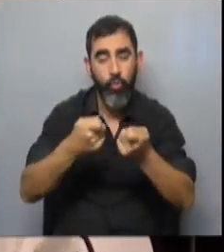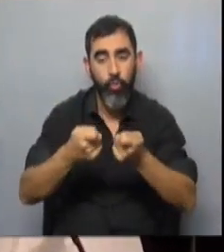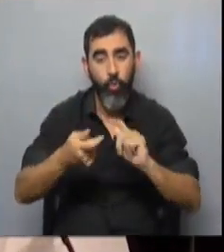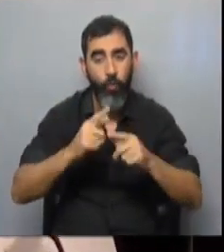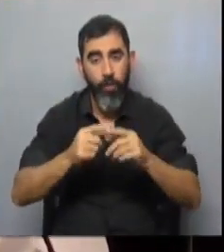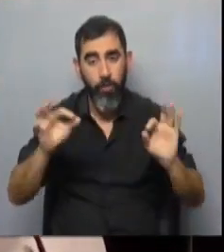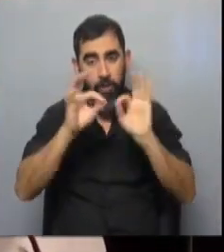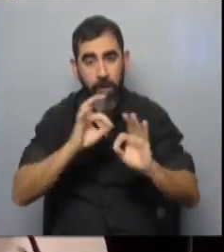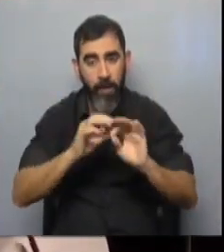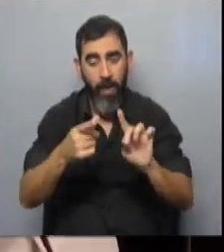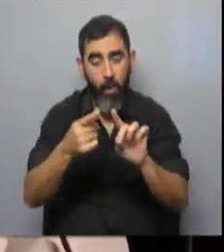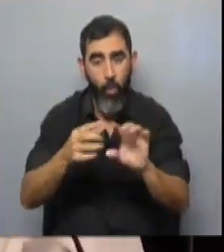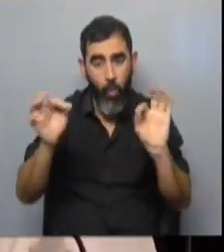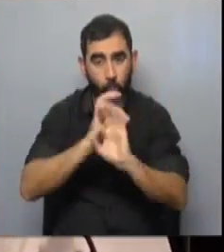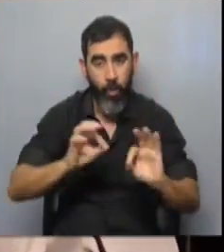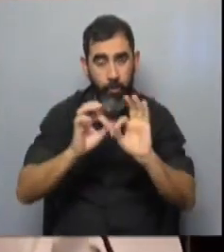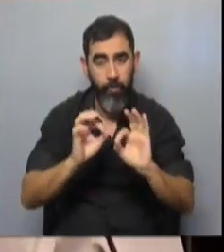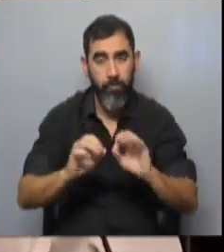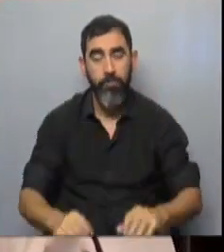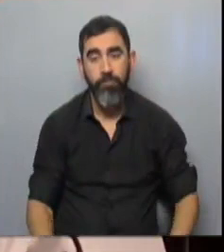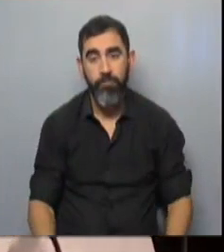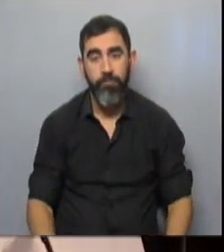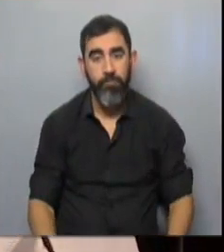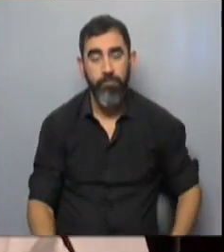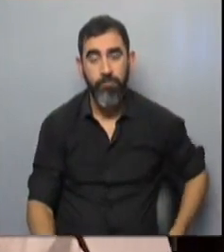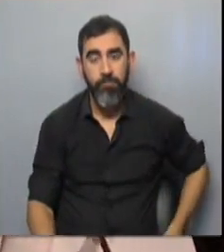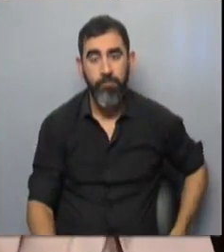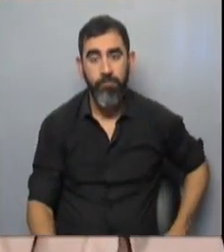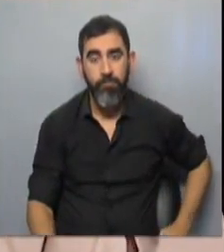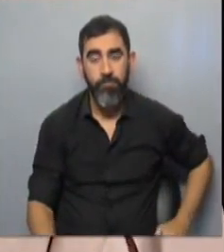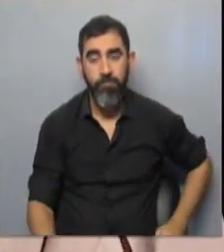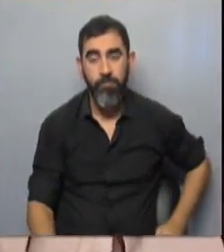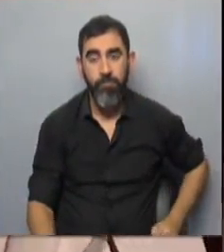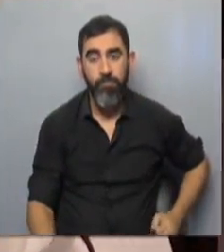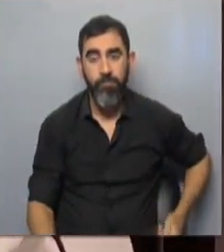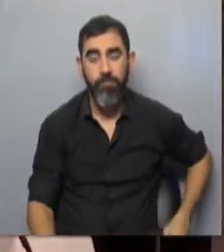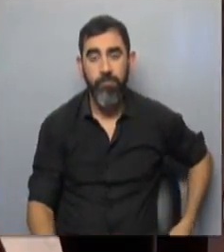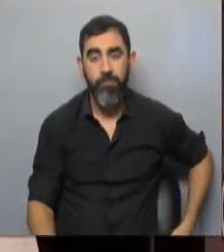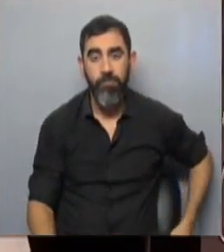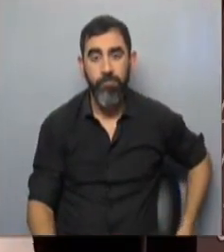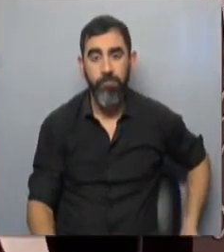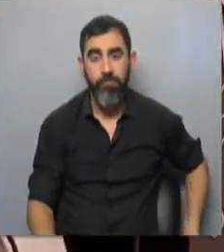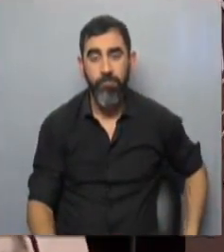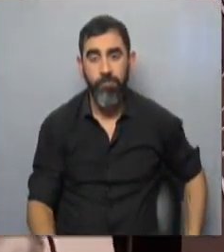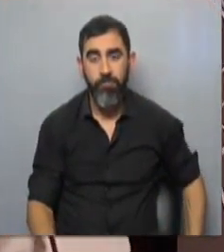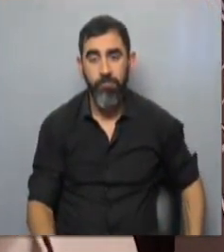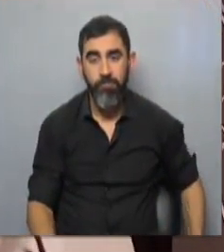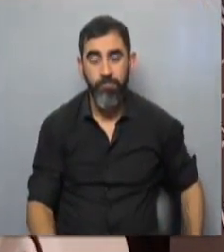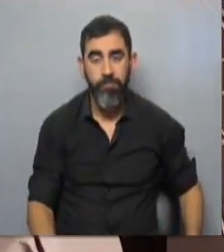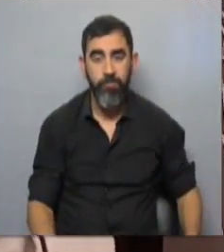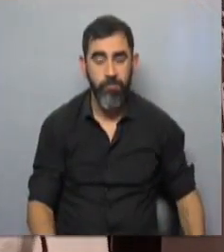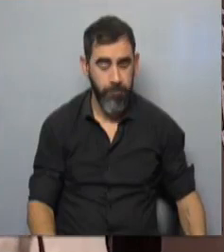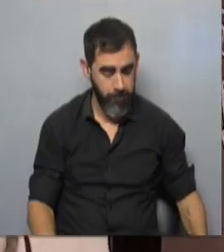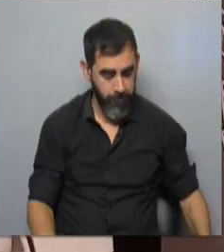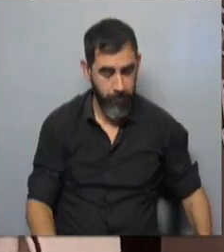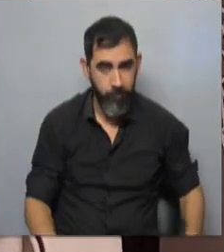sin haber podido llegar a acuerdo al laudo. Sí hay un casi acuerdo en la parte salarial, también hay un acuerdo en la cláusula de prevención de conflicto,